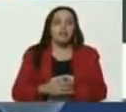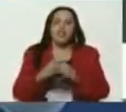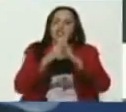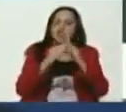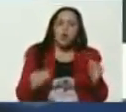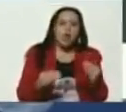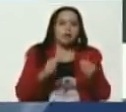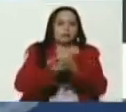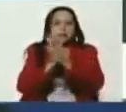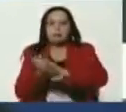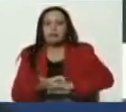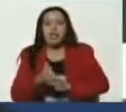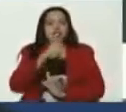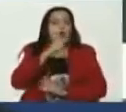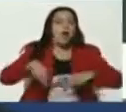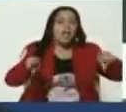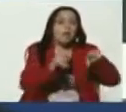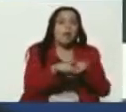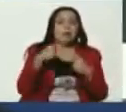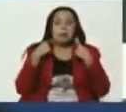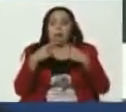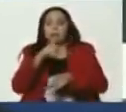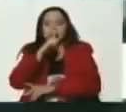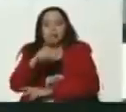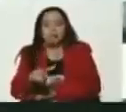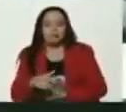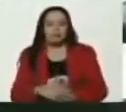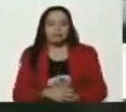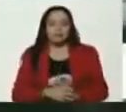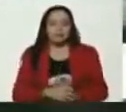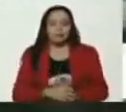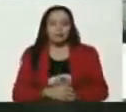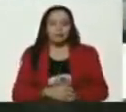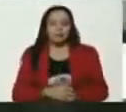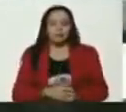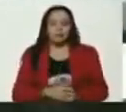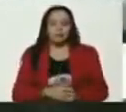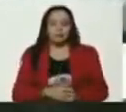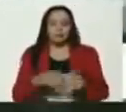fracasado y todas fracasarán.